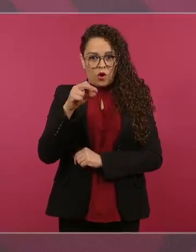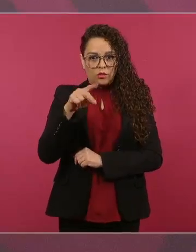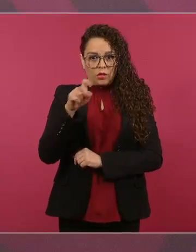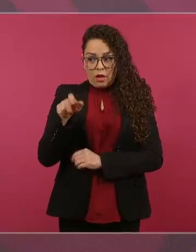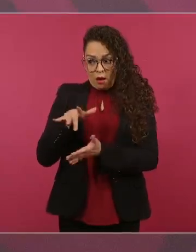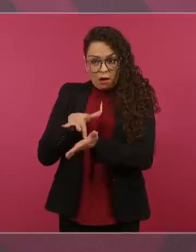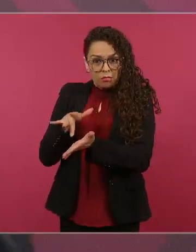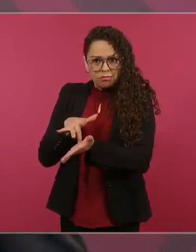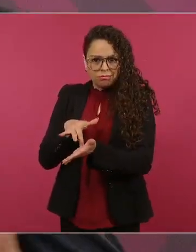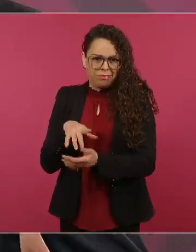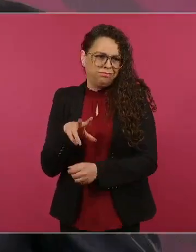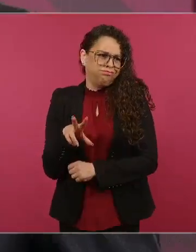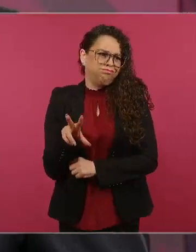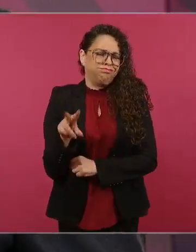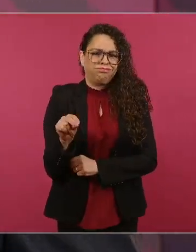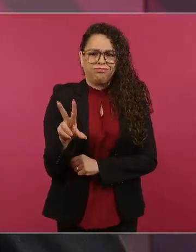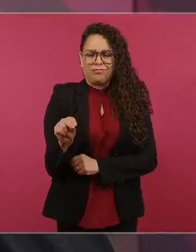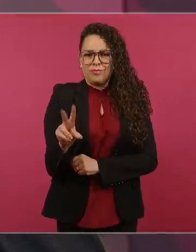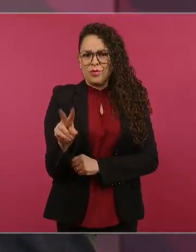¿Cómo se va a financiar